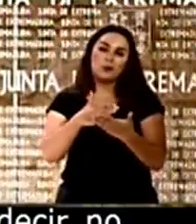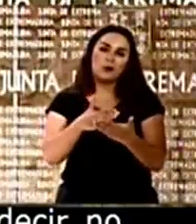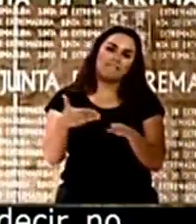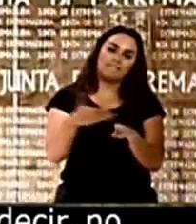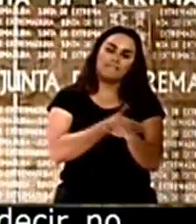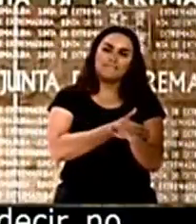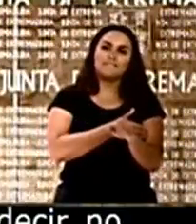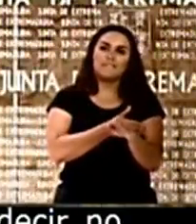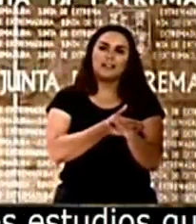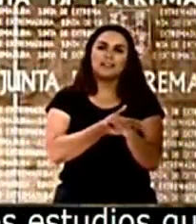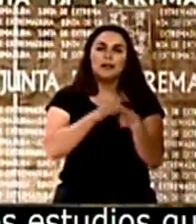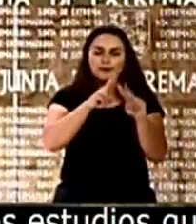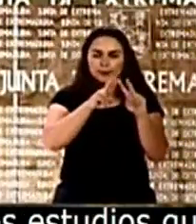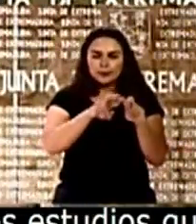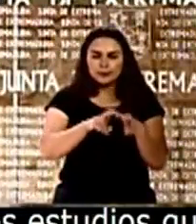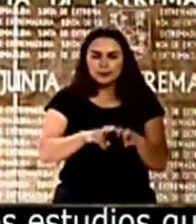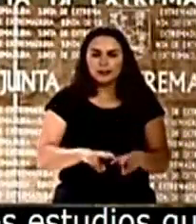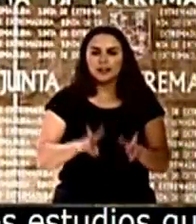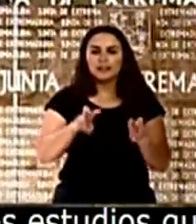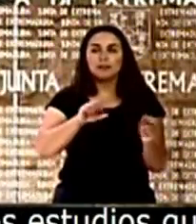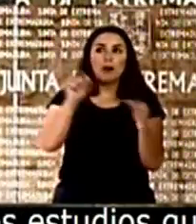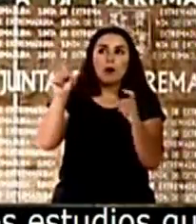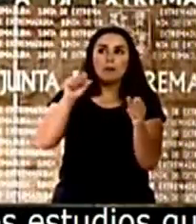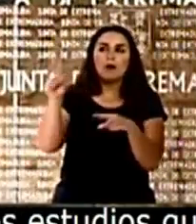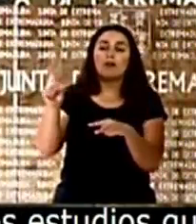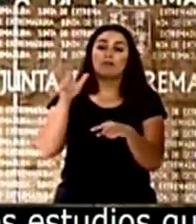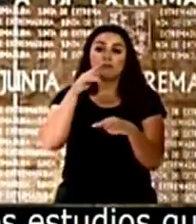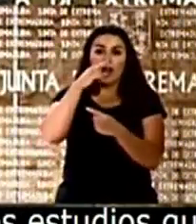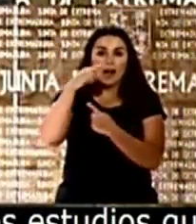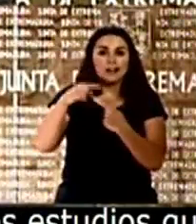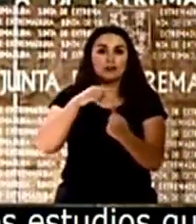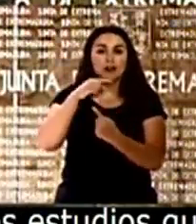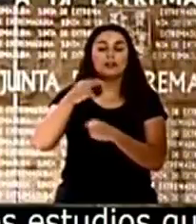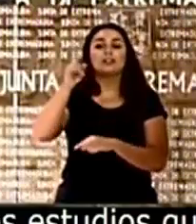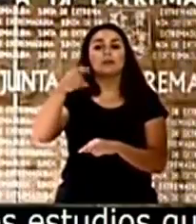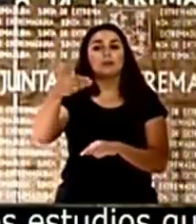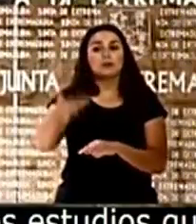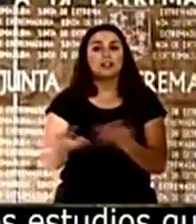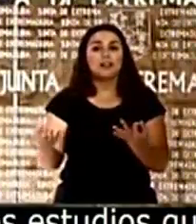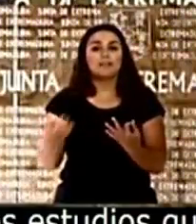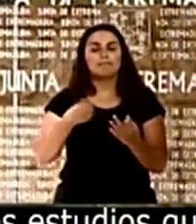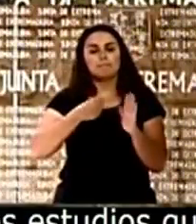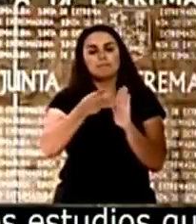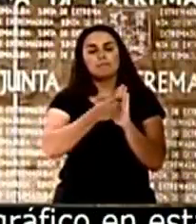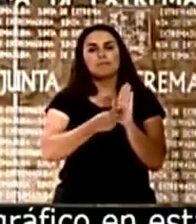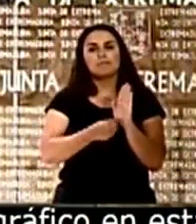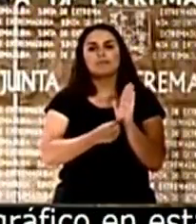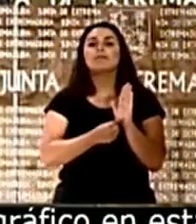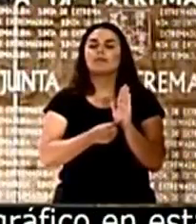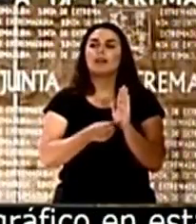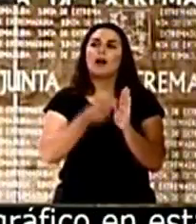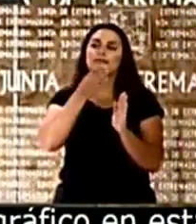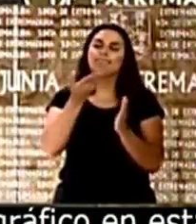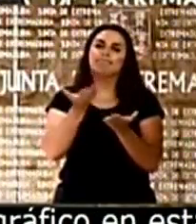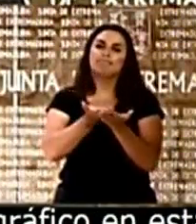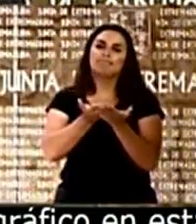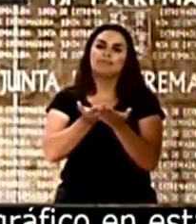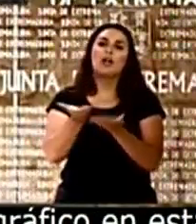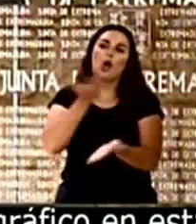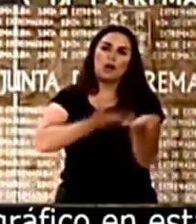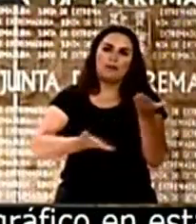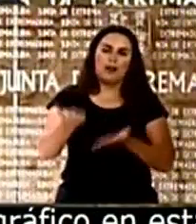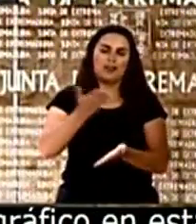de vista sociodemográfico en esta cuestión a lo largo de los años, y por tanto también requeriremos su colaboración en el momento oportuno